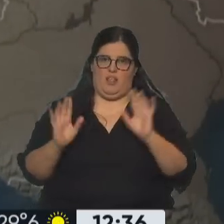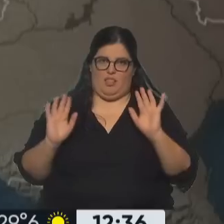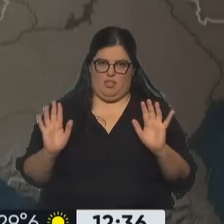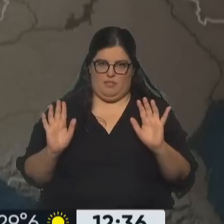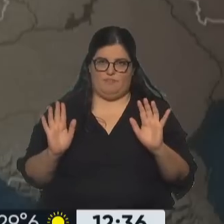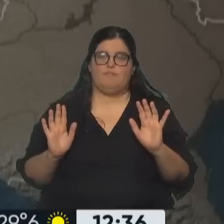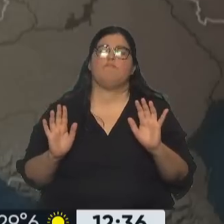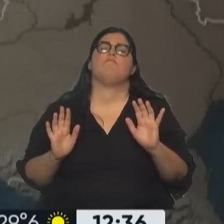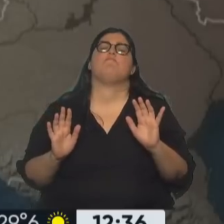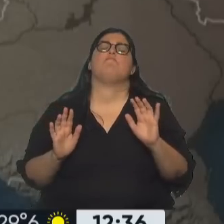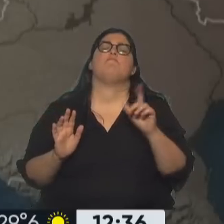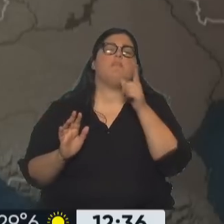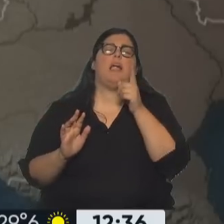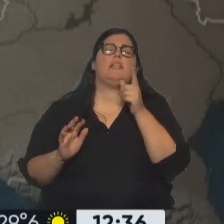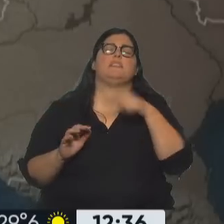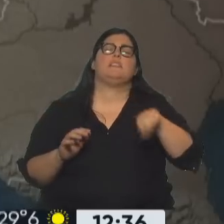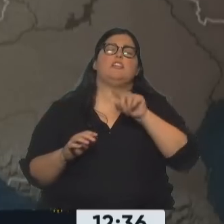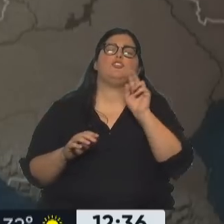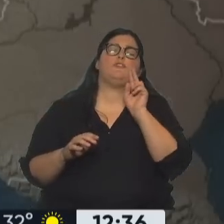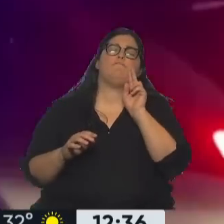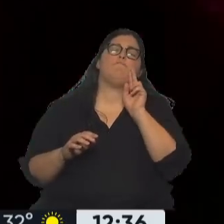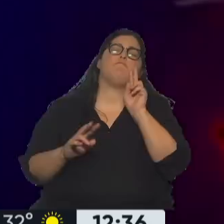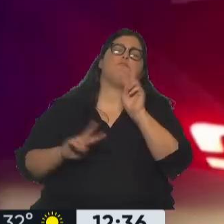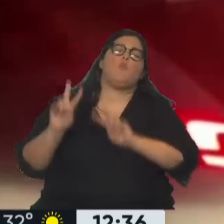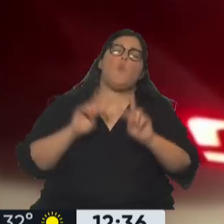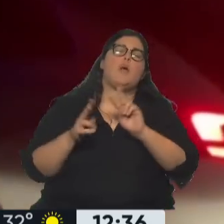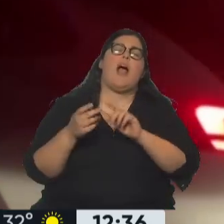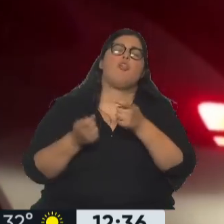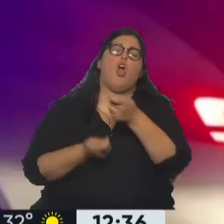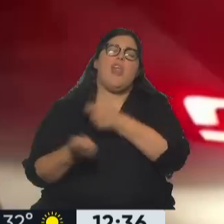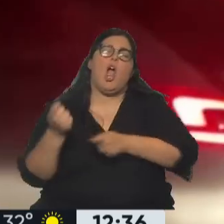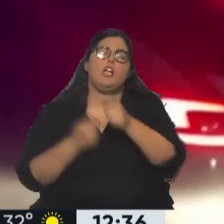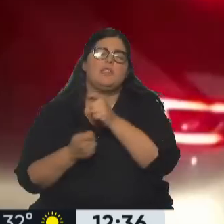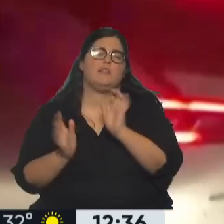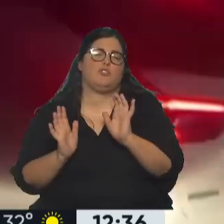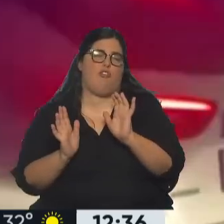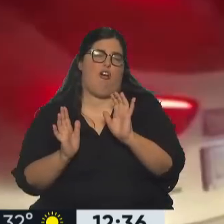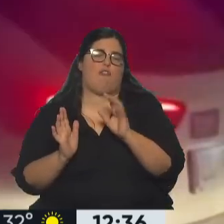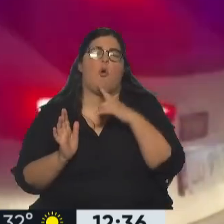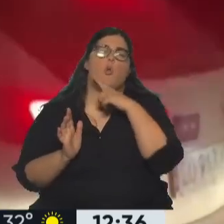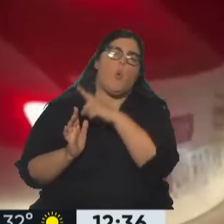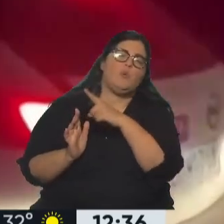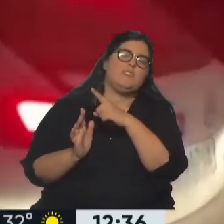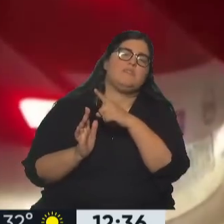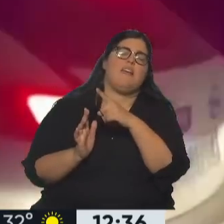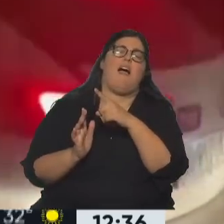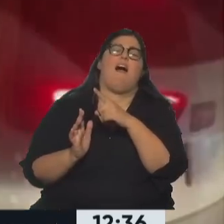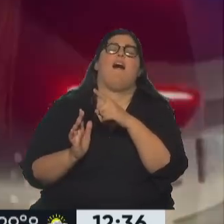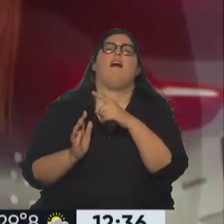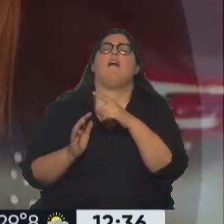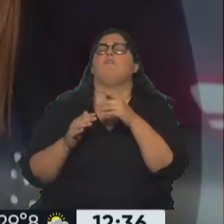el asomo de una cierta negociación entre Occidente y Rusia por encima de